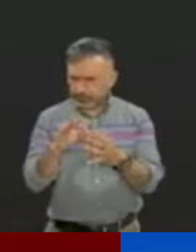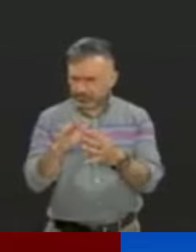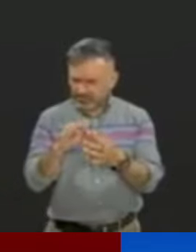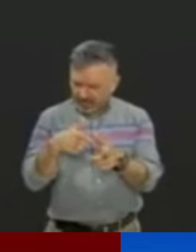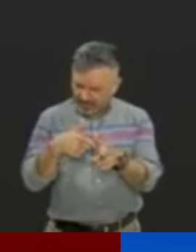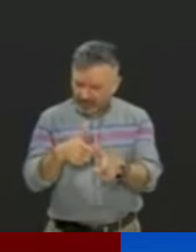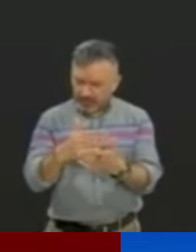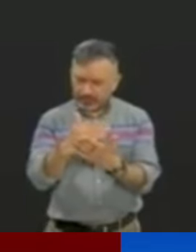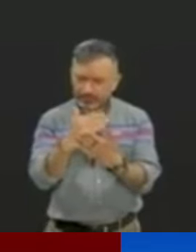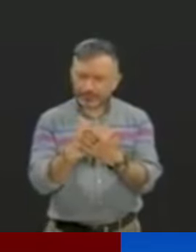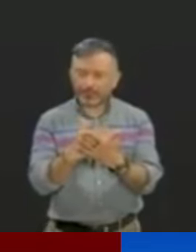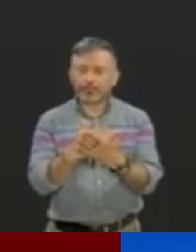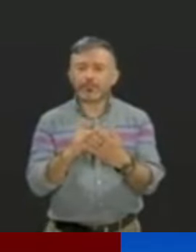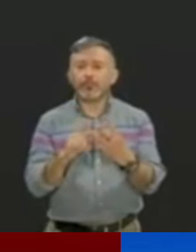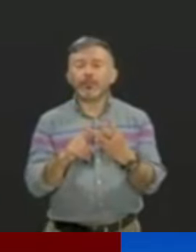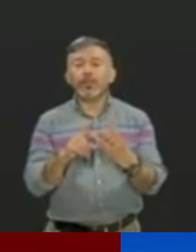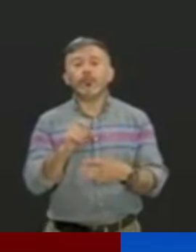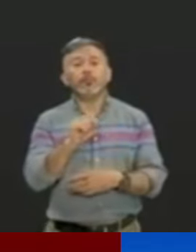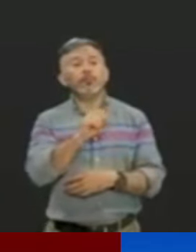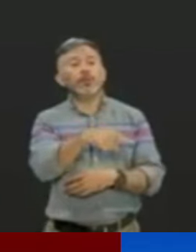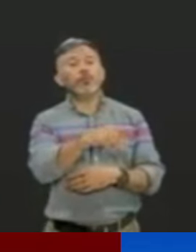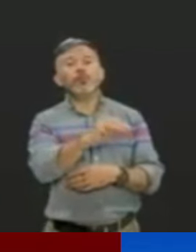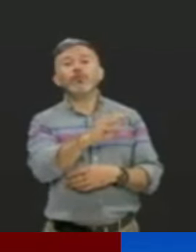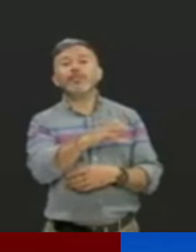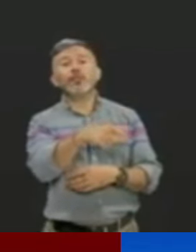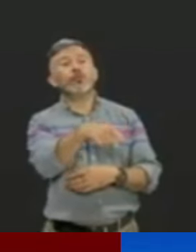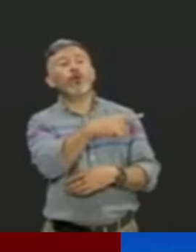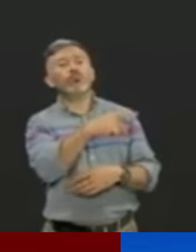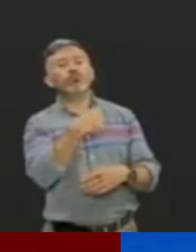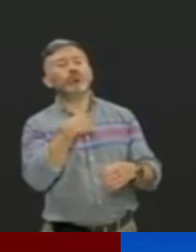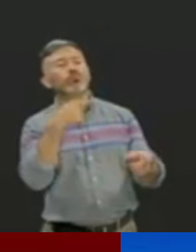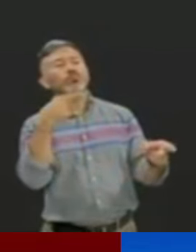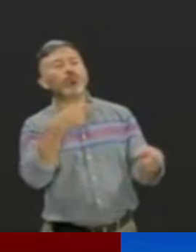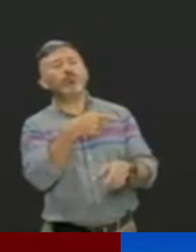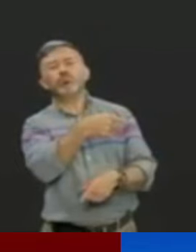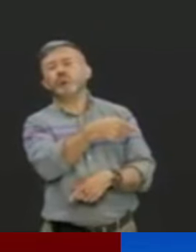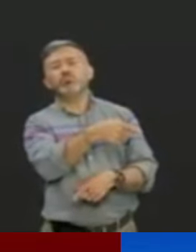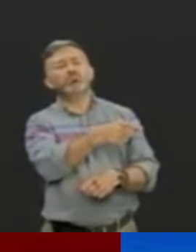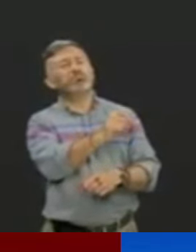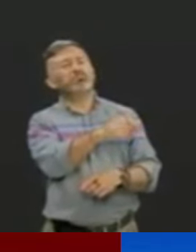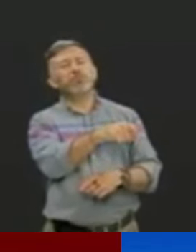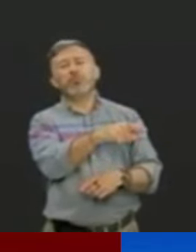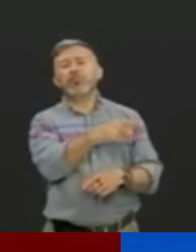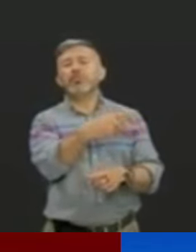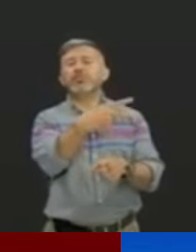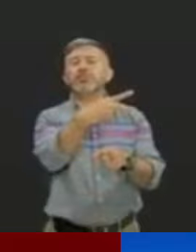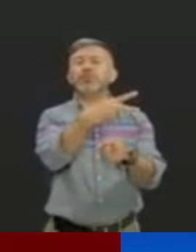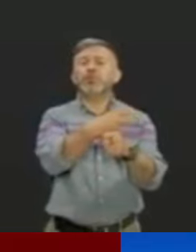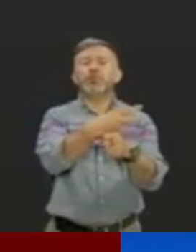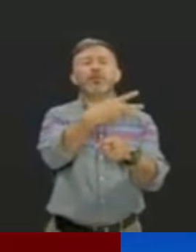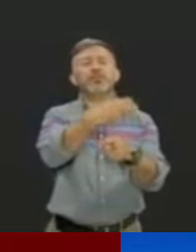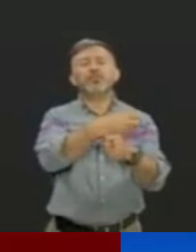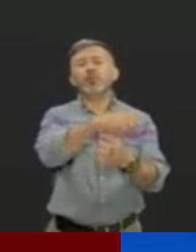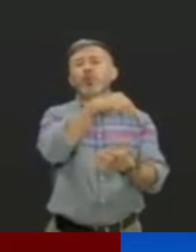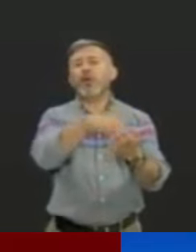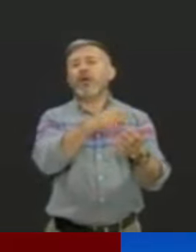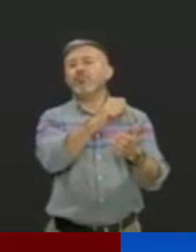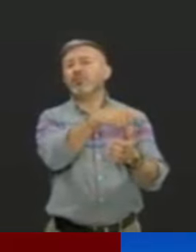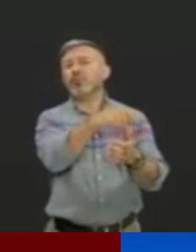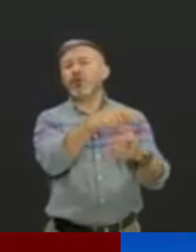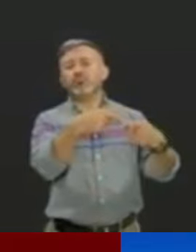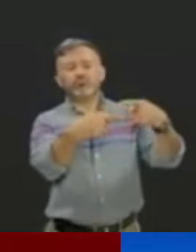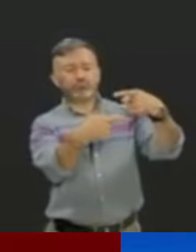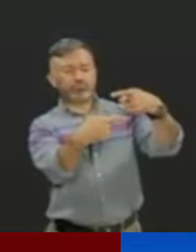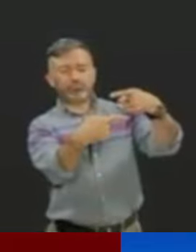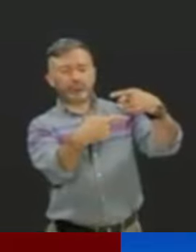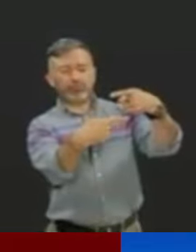a los compañeros de Movimiento Ciudadano que ahí se van a quedar en el segundo o en el tercer lugar, porque Morena durante